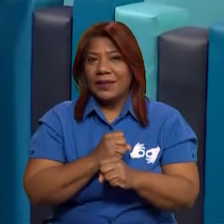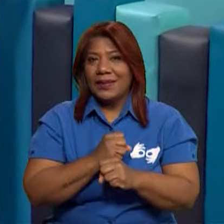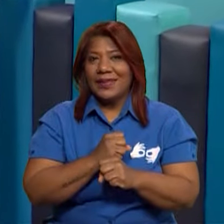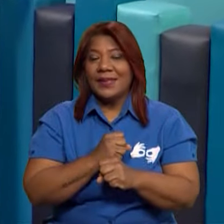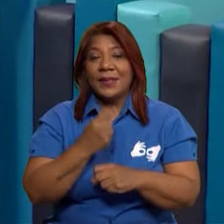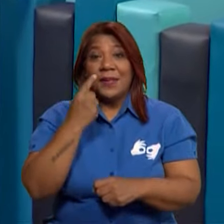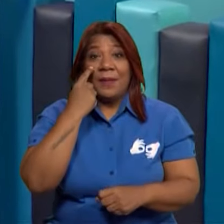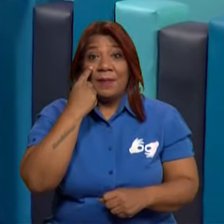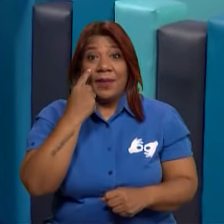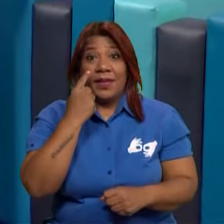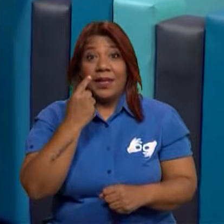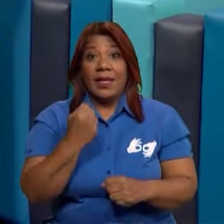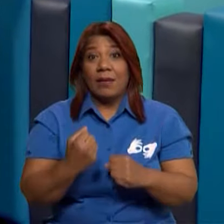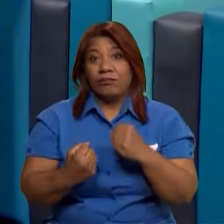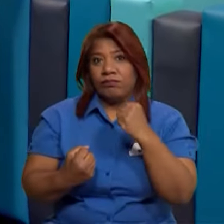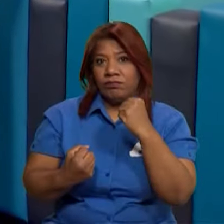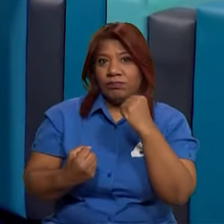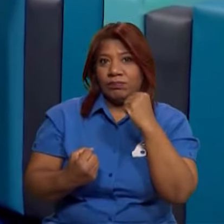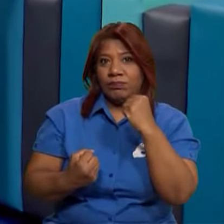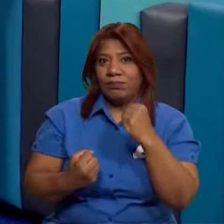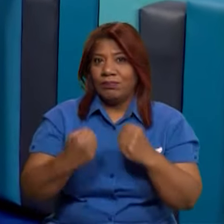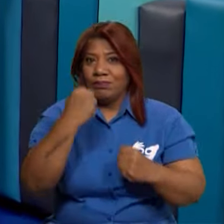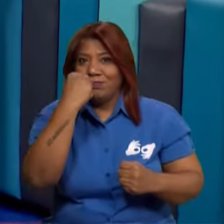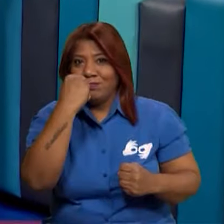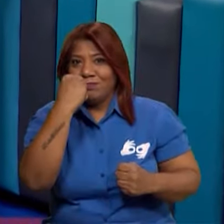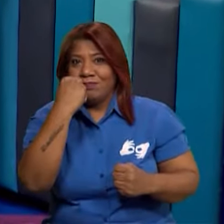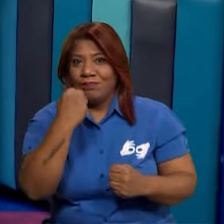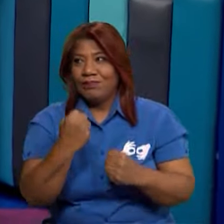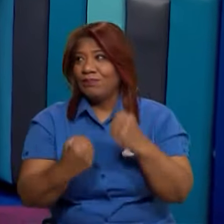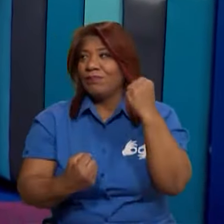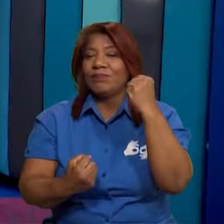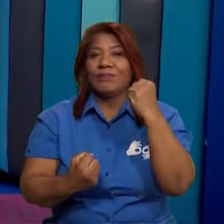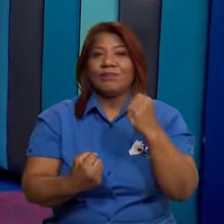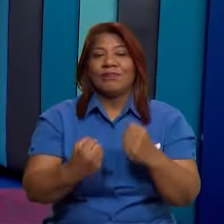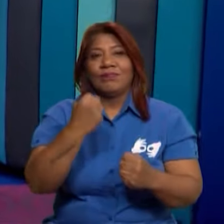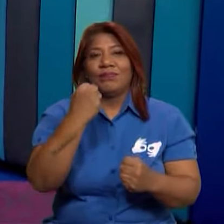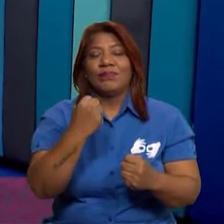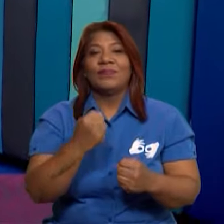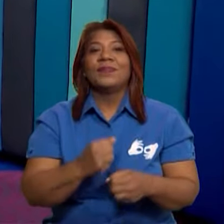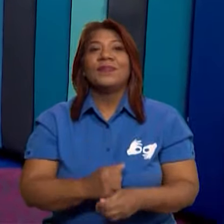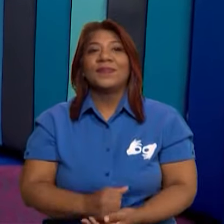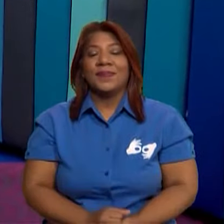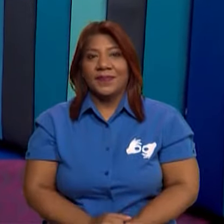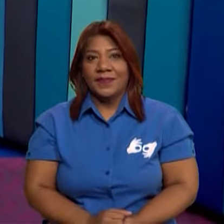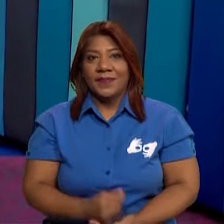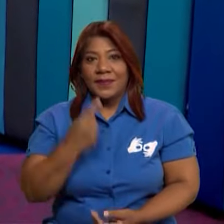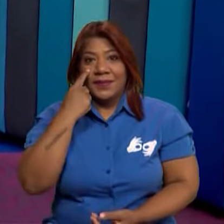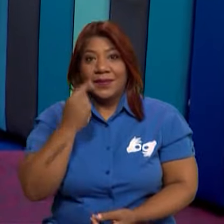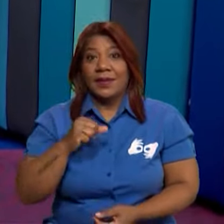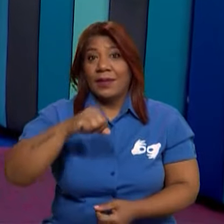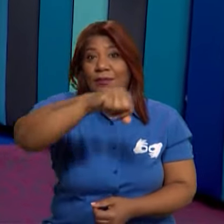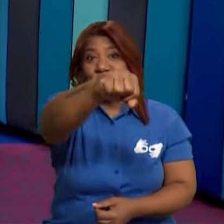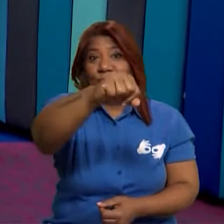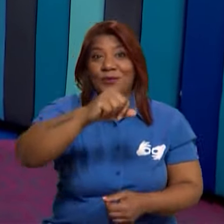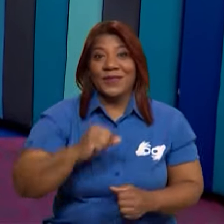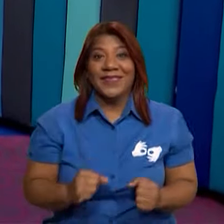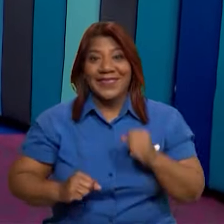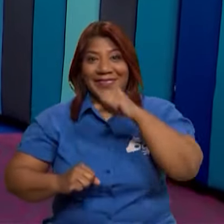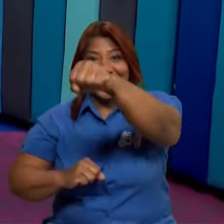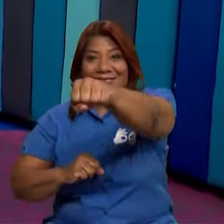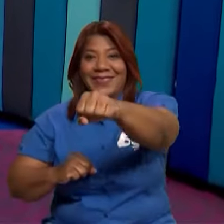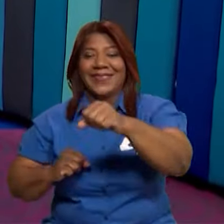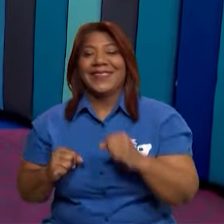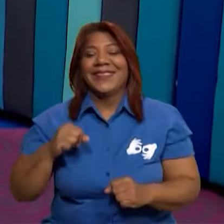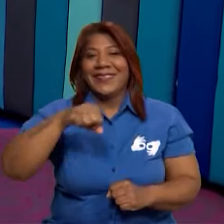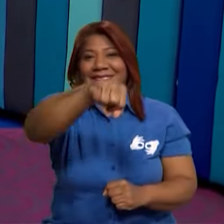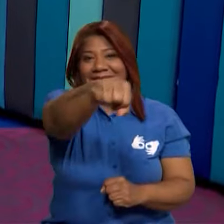Pero poder elevar los brazos de esta manera y hacer los ejercicios, ¿ok? ¿Listo? Vamos. Eso, dale, eso.